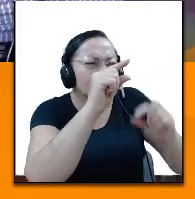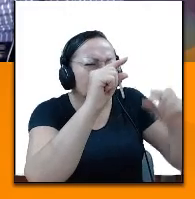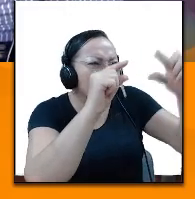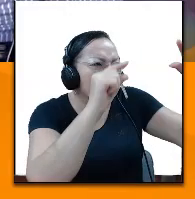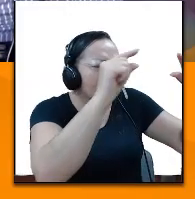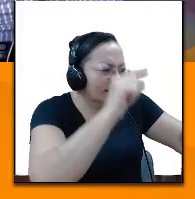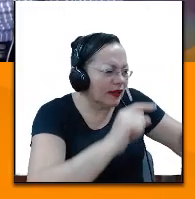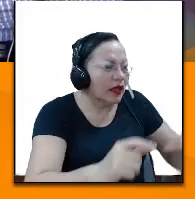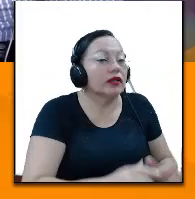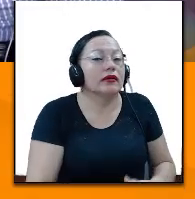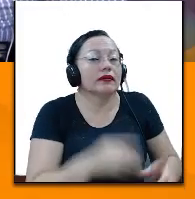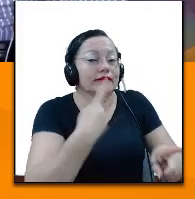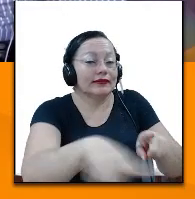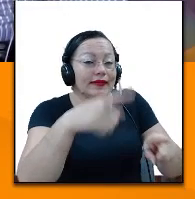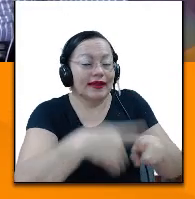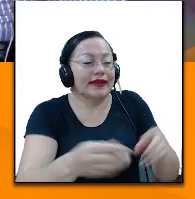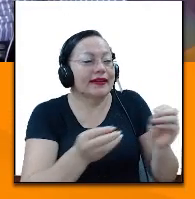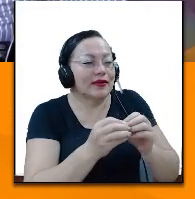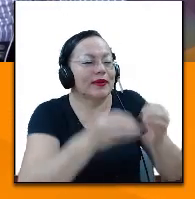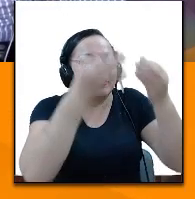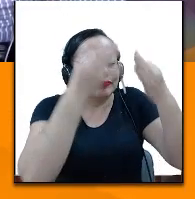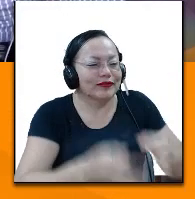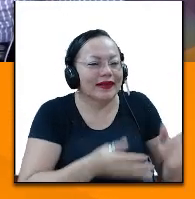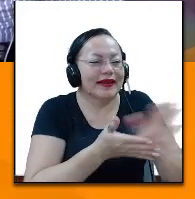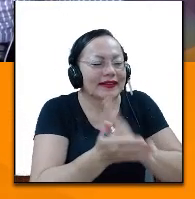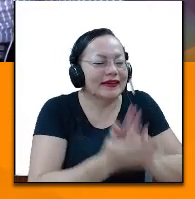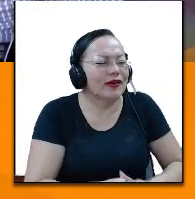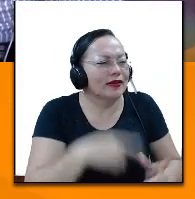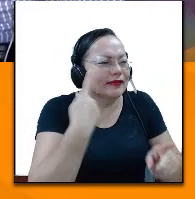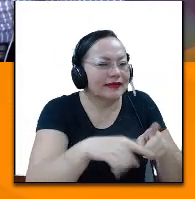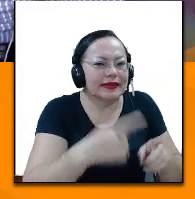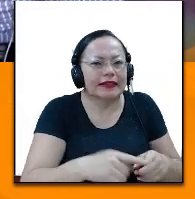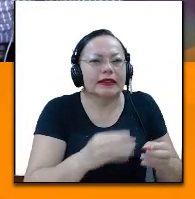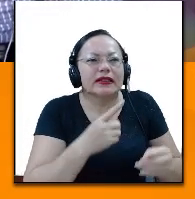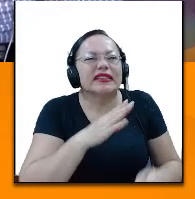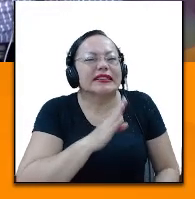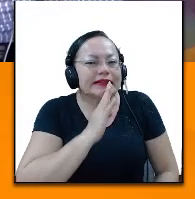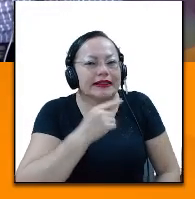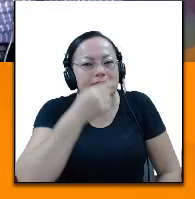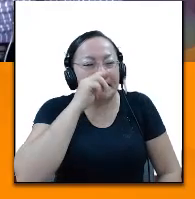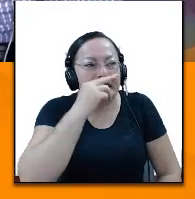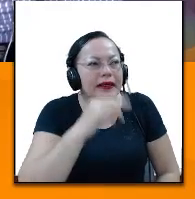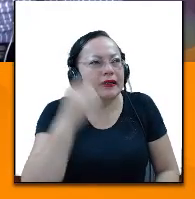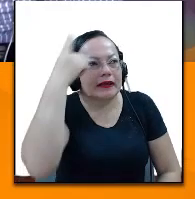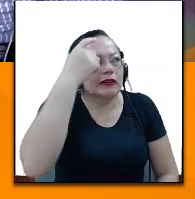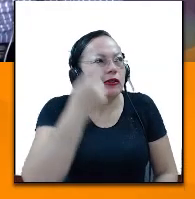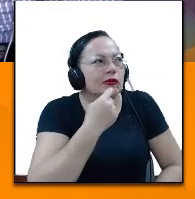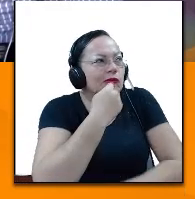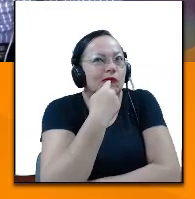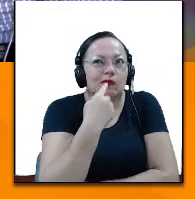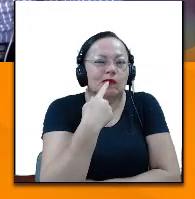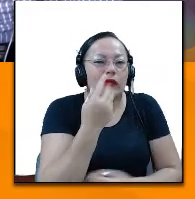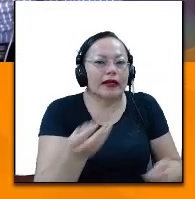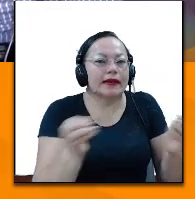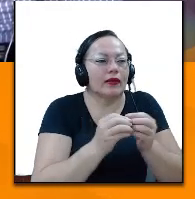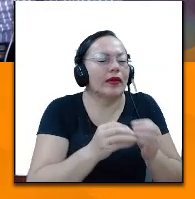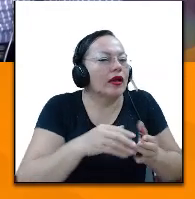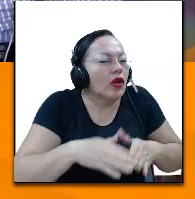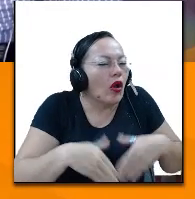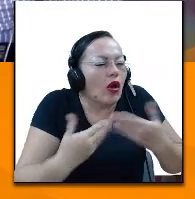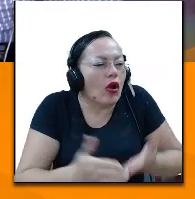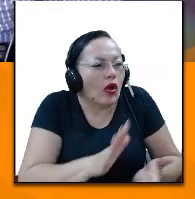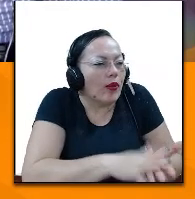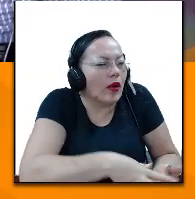cosa varía mucho y seguramente también quedan muchas inquietudes por parte de los niños con respecto a las clases. Entonces es un aprender